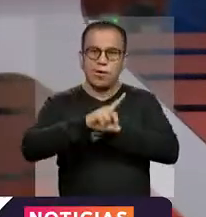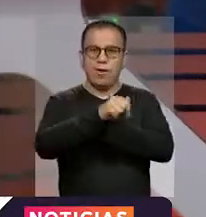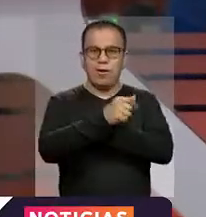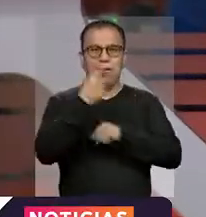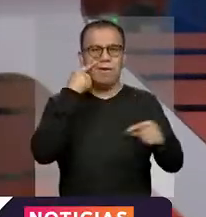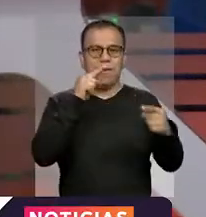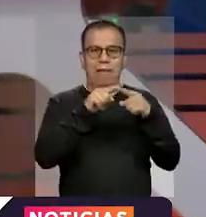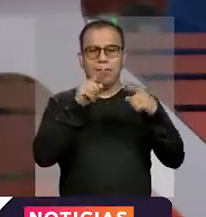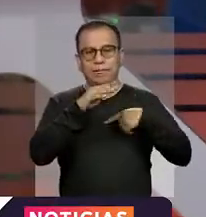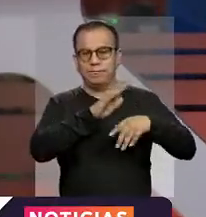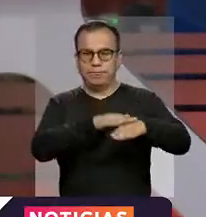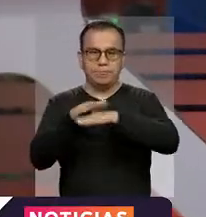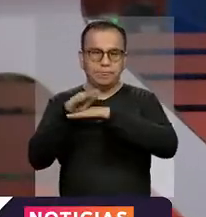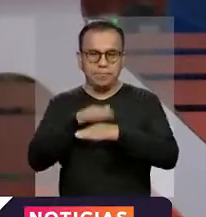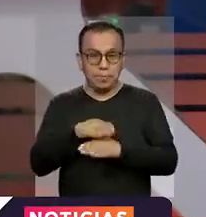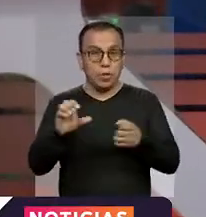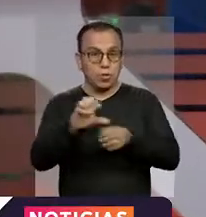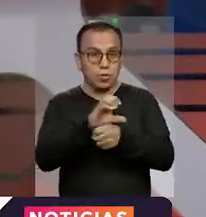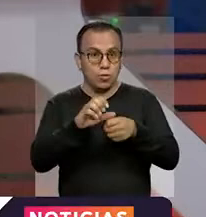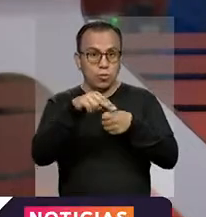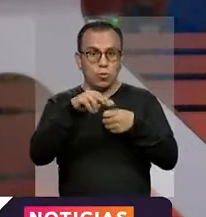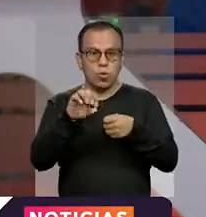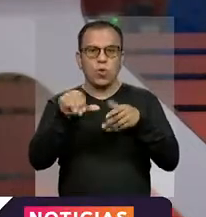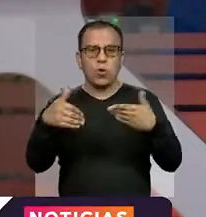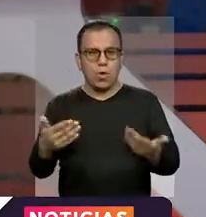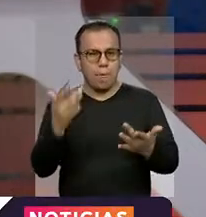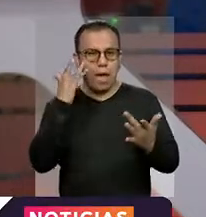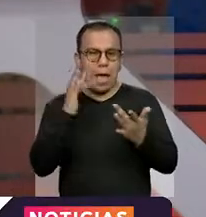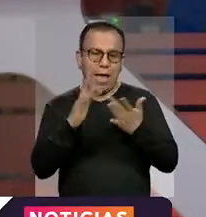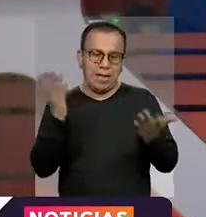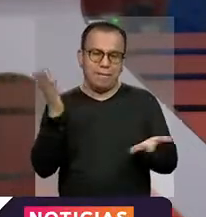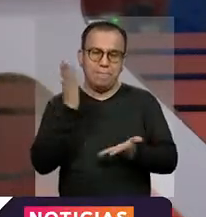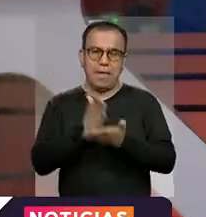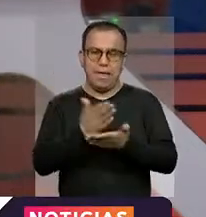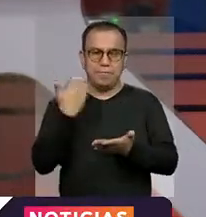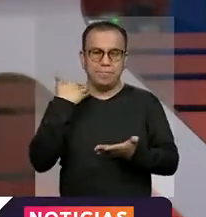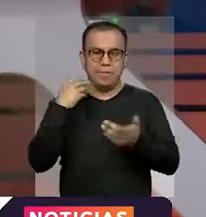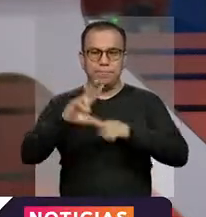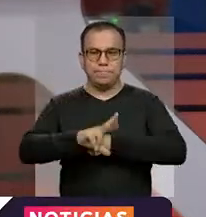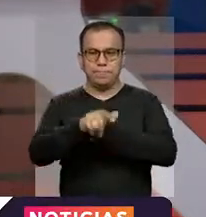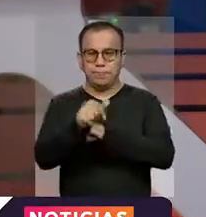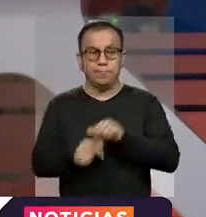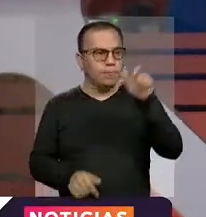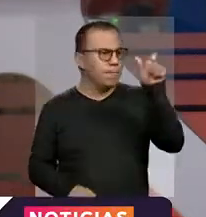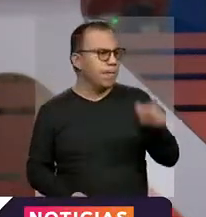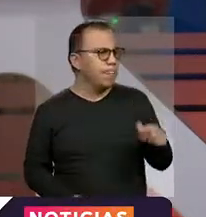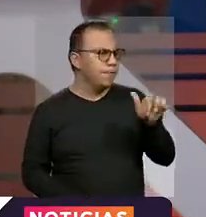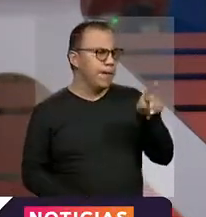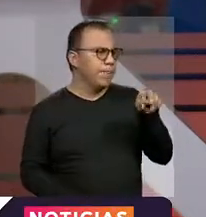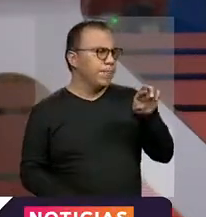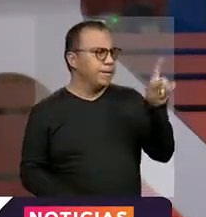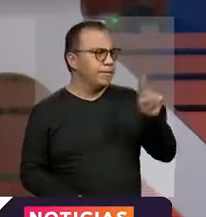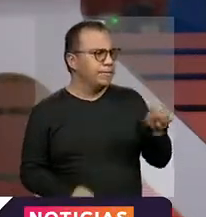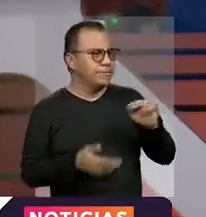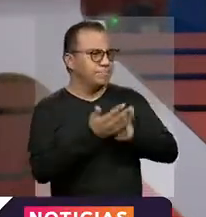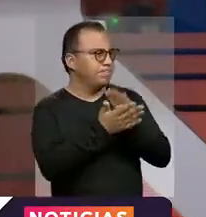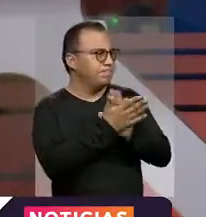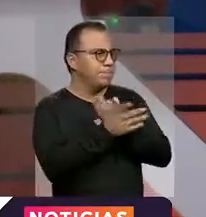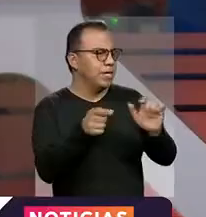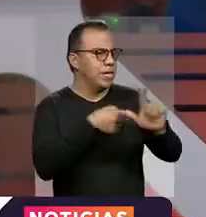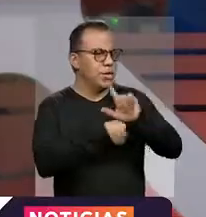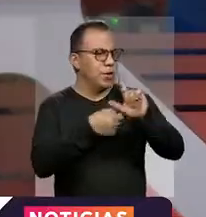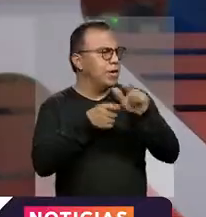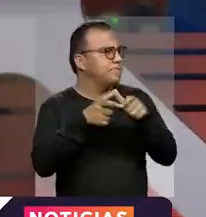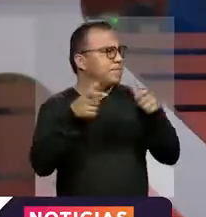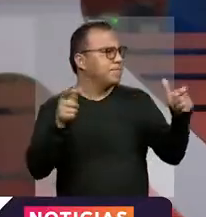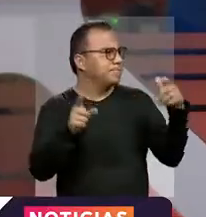autoridades brindan recomendaciones a los ciudadanos para evitar ser víctimas de la delincuencia. Andrés Zapata, ¿qué dicen las cifras y qué localidades son las